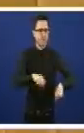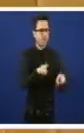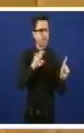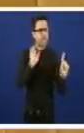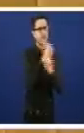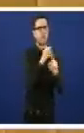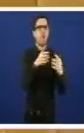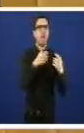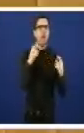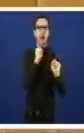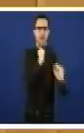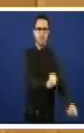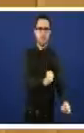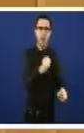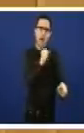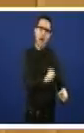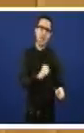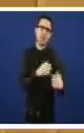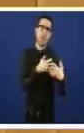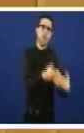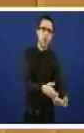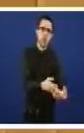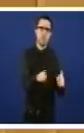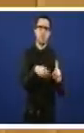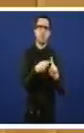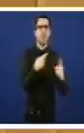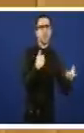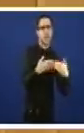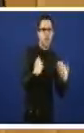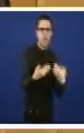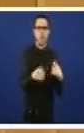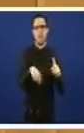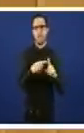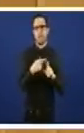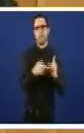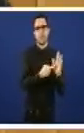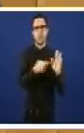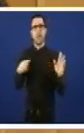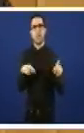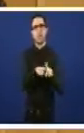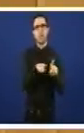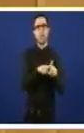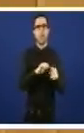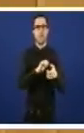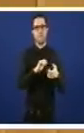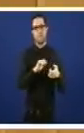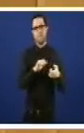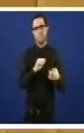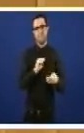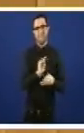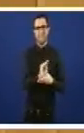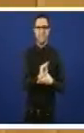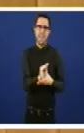cuestións sociais e laborais. Estamos afectando a prestacións sanitarias impulsándose, en certa maneira, a